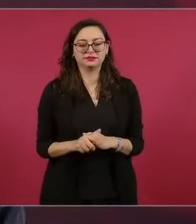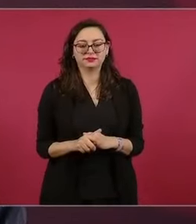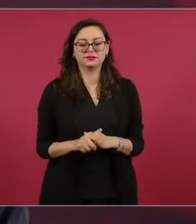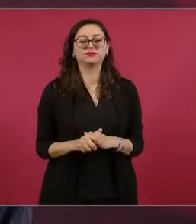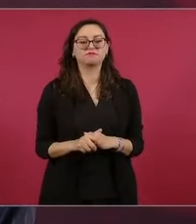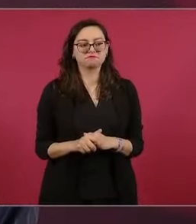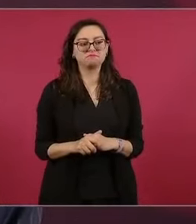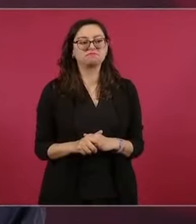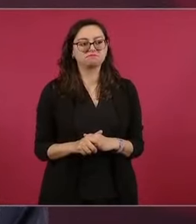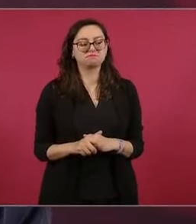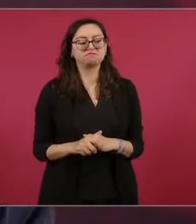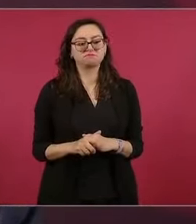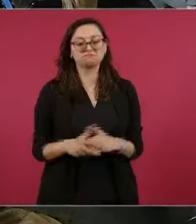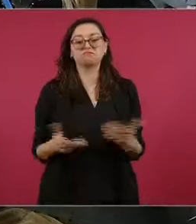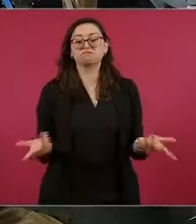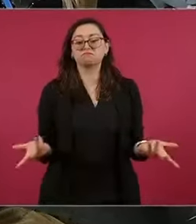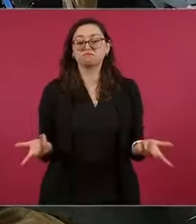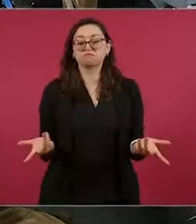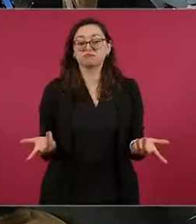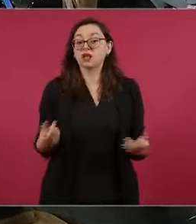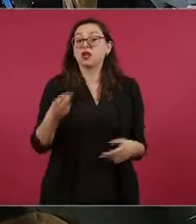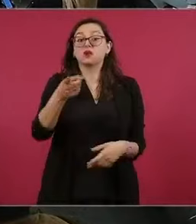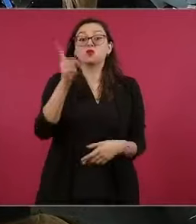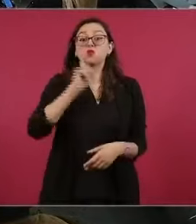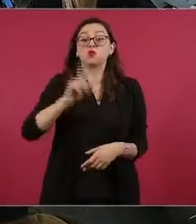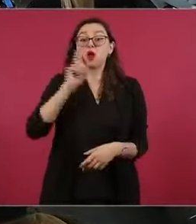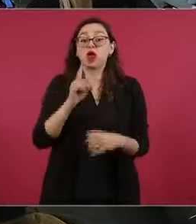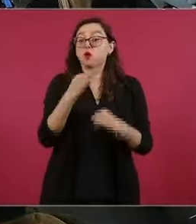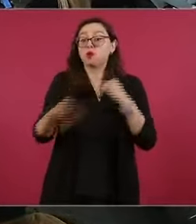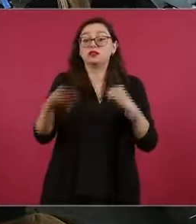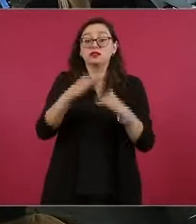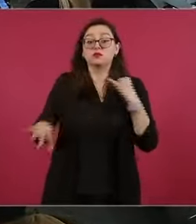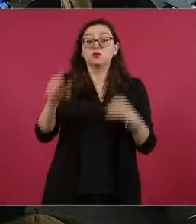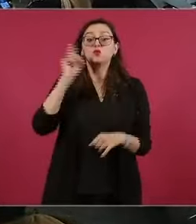Eso es lo que les importaba. A ver, nada más la compañera ya.